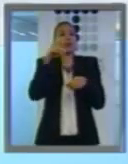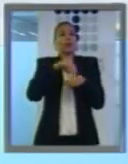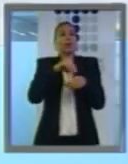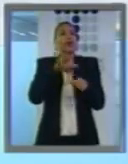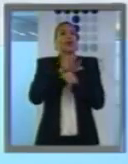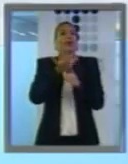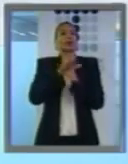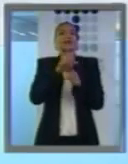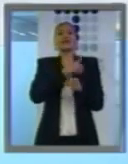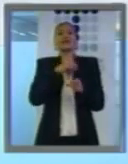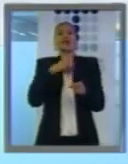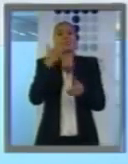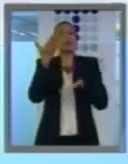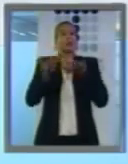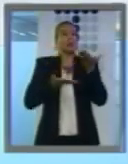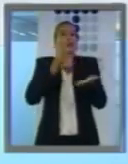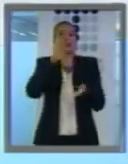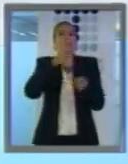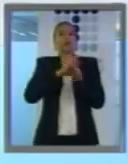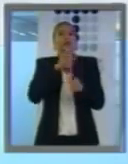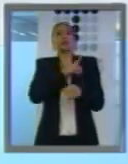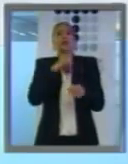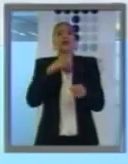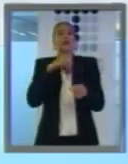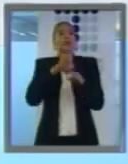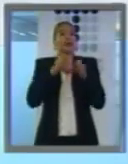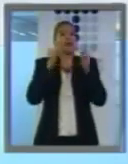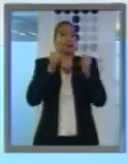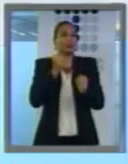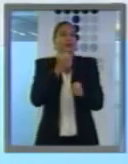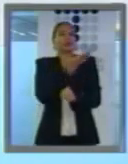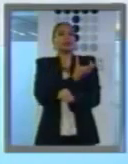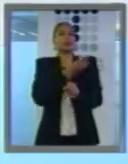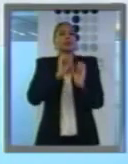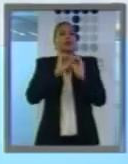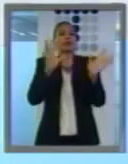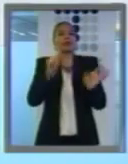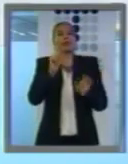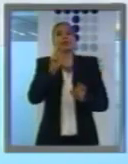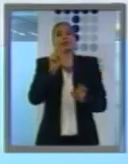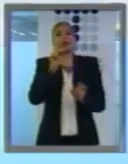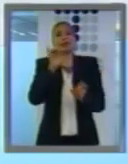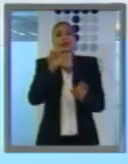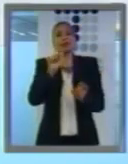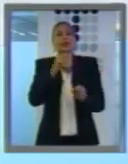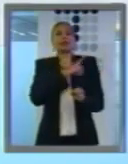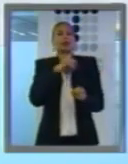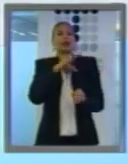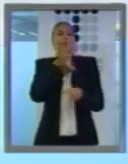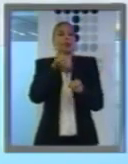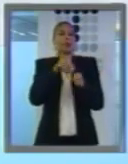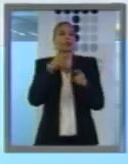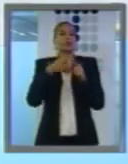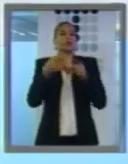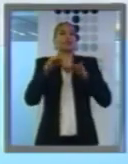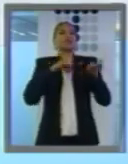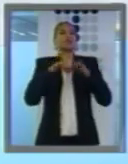de transparencia también se exige que actuemos con transparencia, que actuemos o que abatamos toda práctica